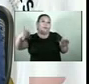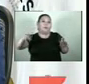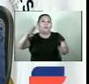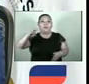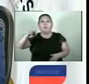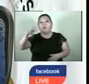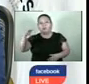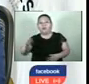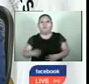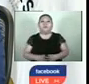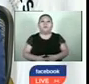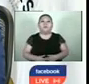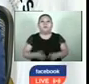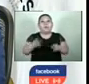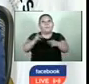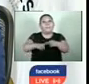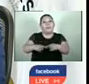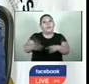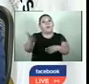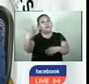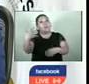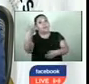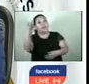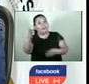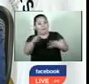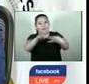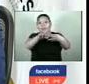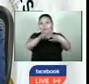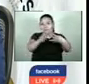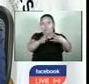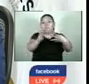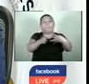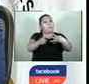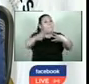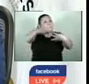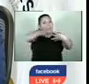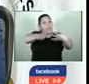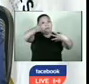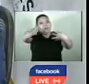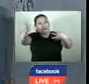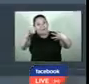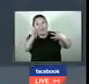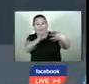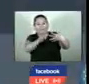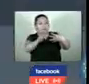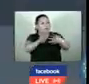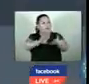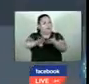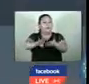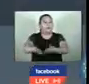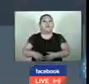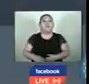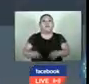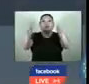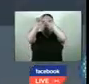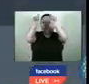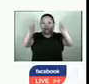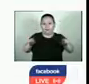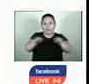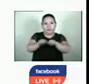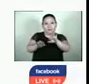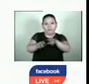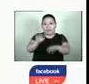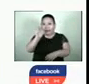Pero obviamente 15 días después del mes corrido será que estará recibiendo ese subsidio. Debes dar clic en Llenar